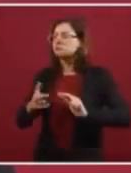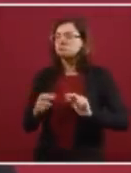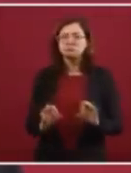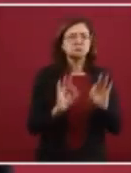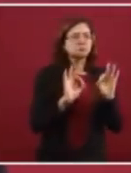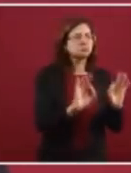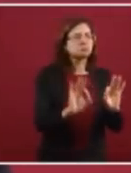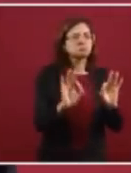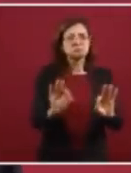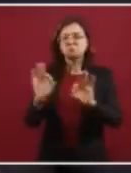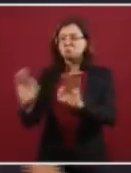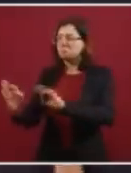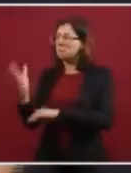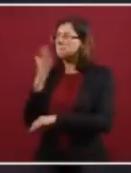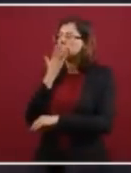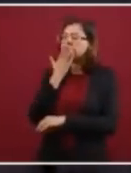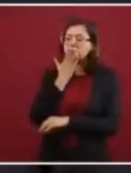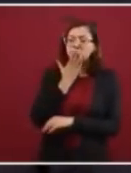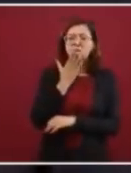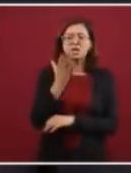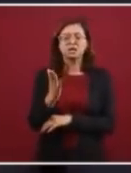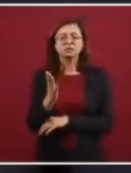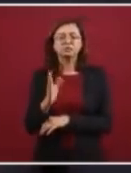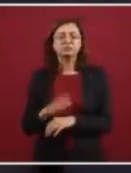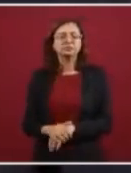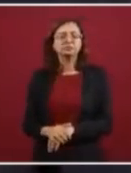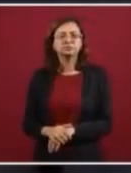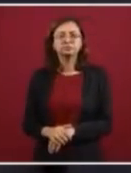no es parte de una